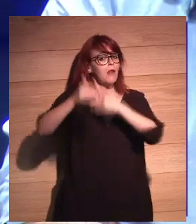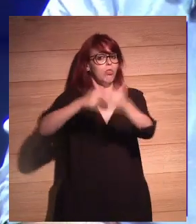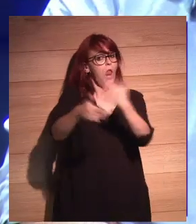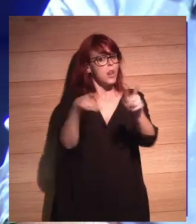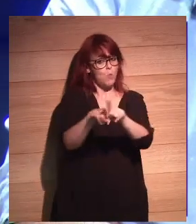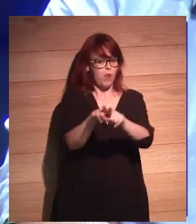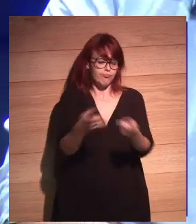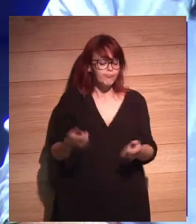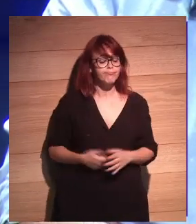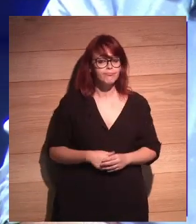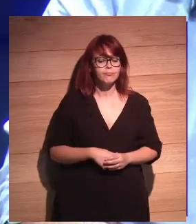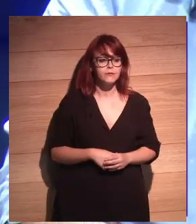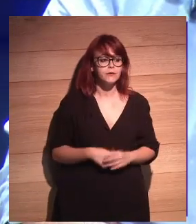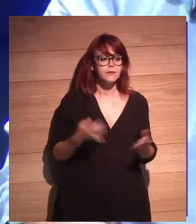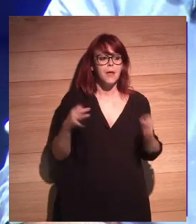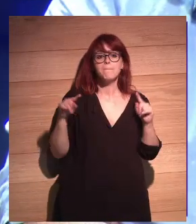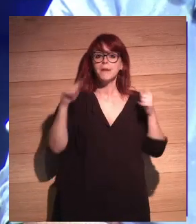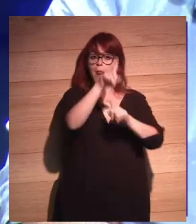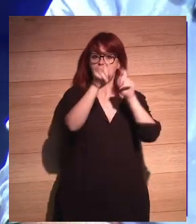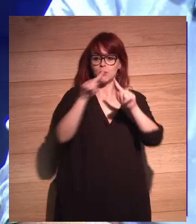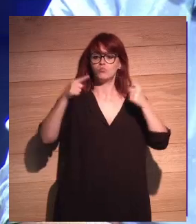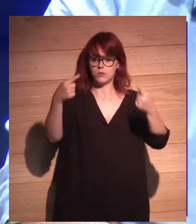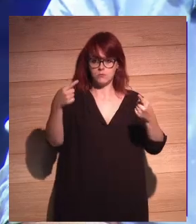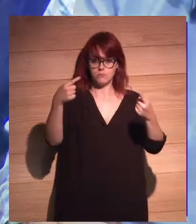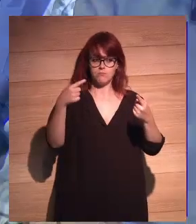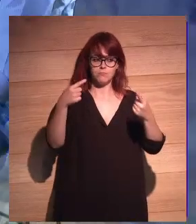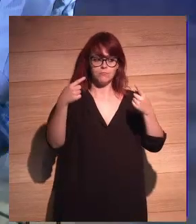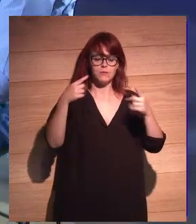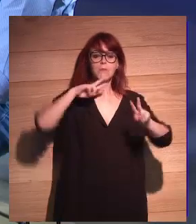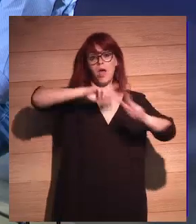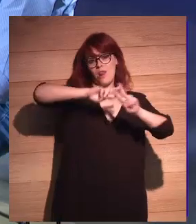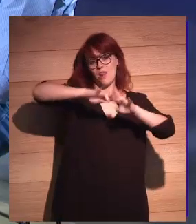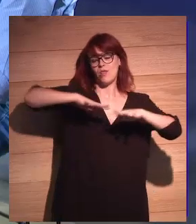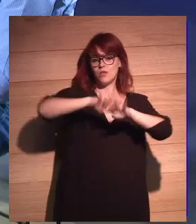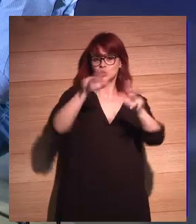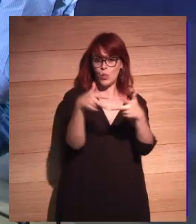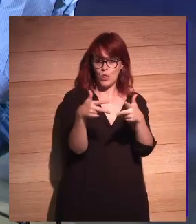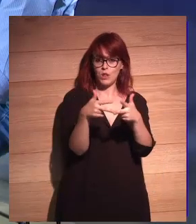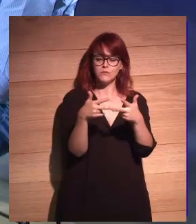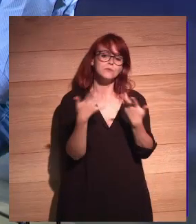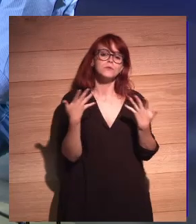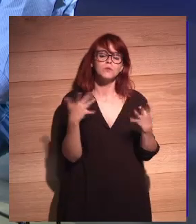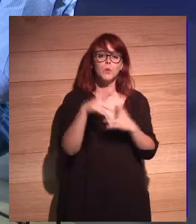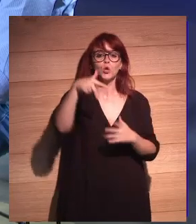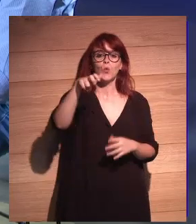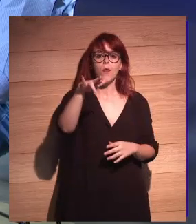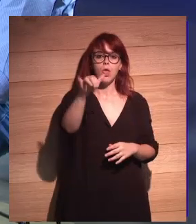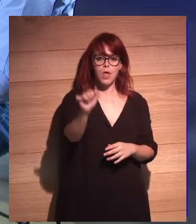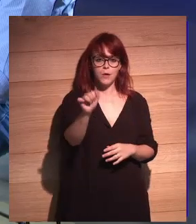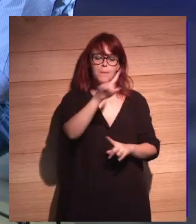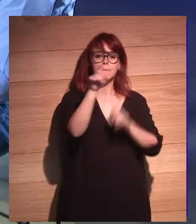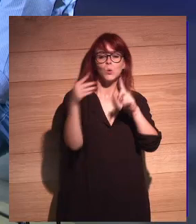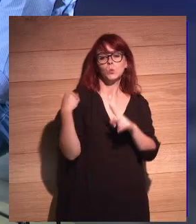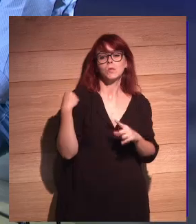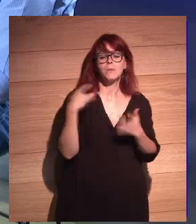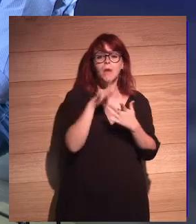Claro. Tenemos ya la primera pregunta que viene de redes, es Nuria, que nos